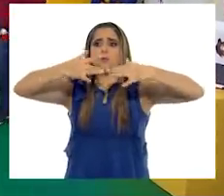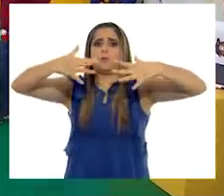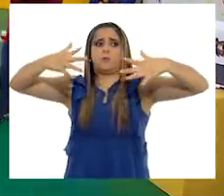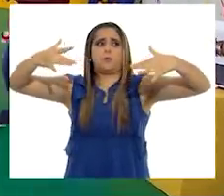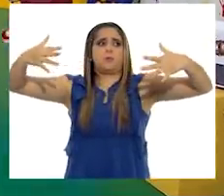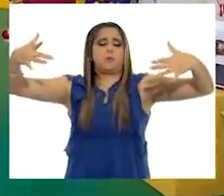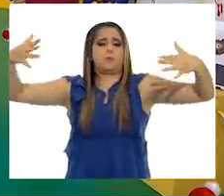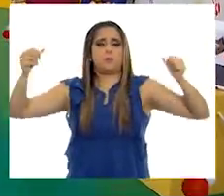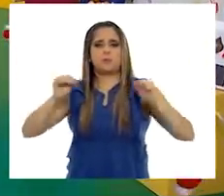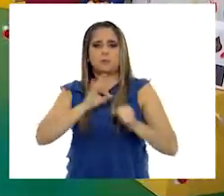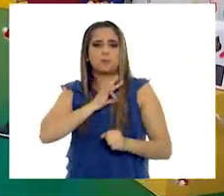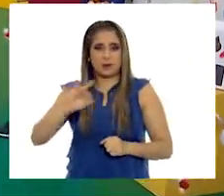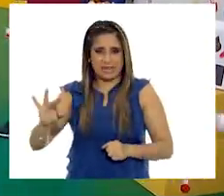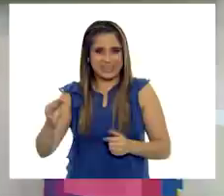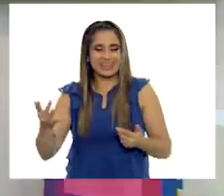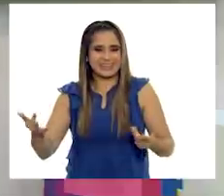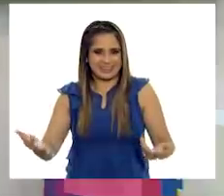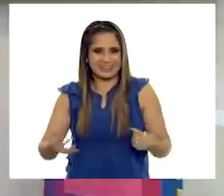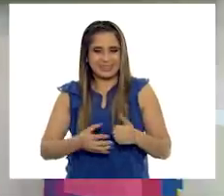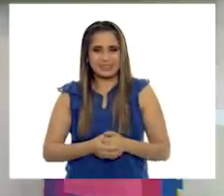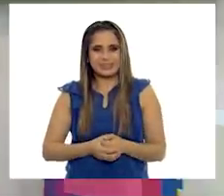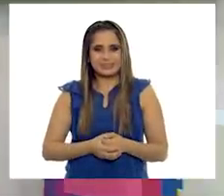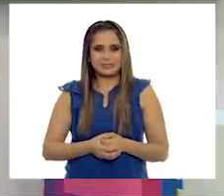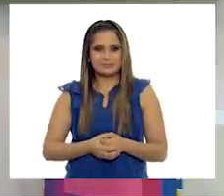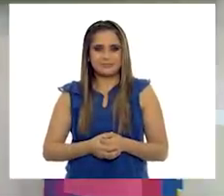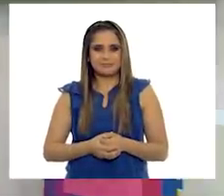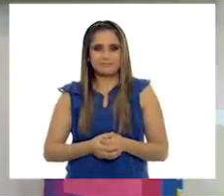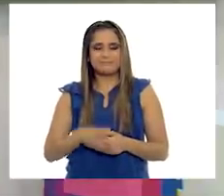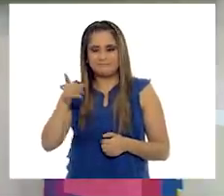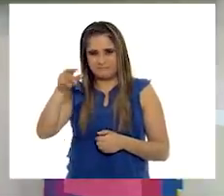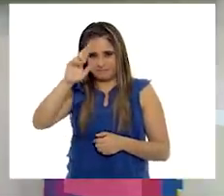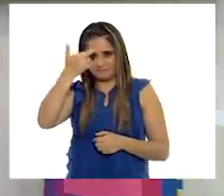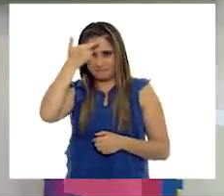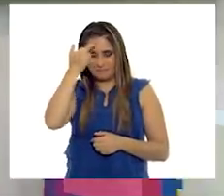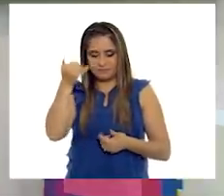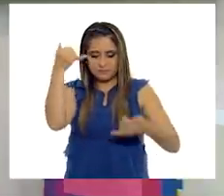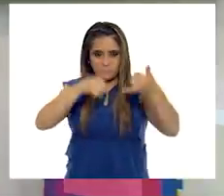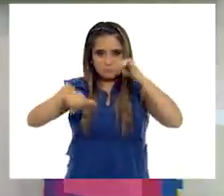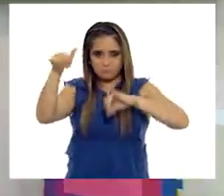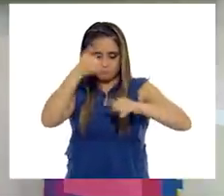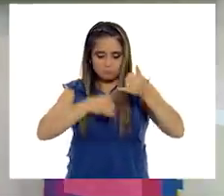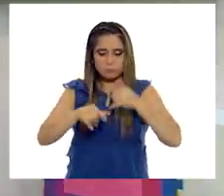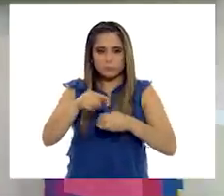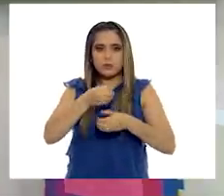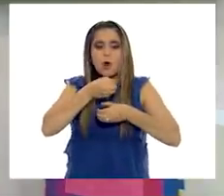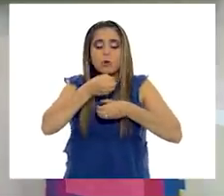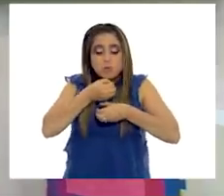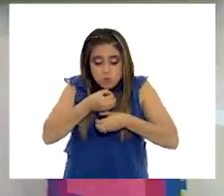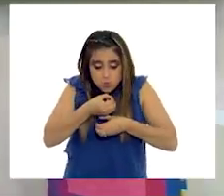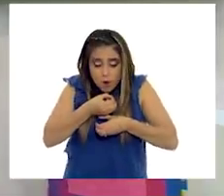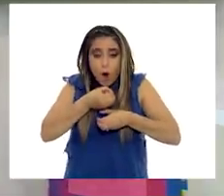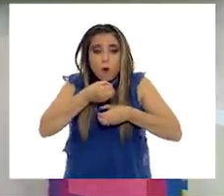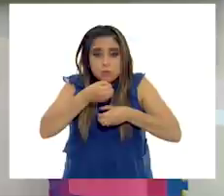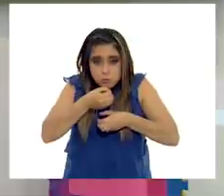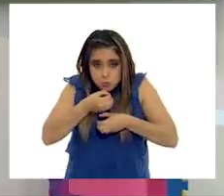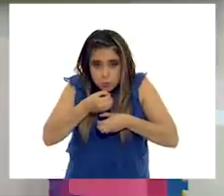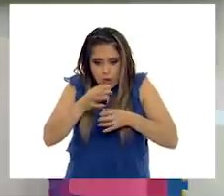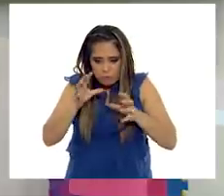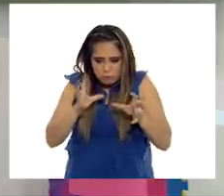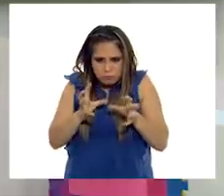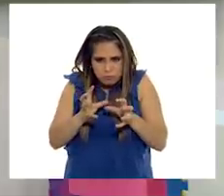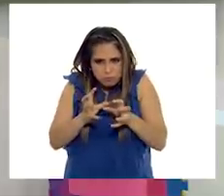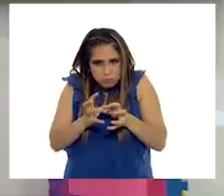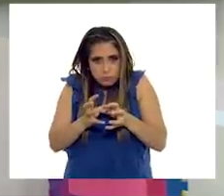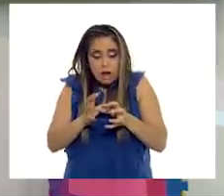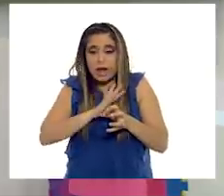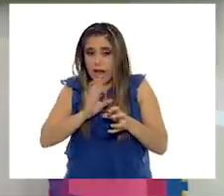contrajera. Ajá, Lo podíamos ver en el experimento de la botella cuando le soplábamos con el agua. exacto. Se comprimía el aire adentro, pero una vez que